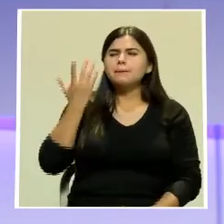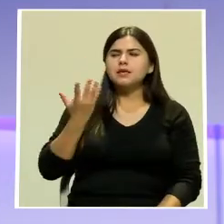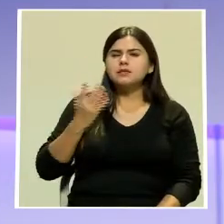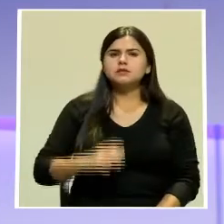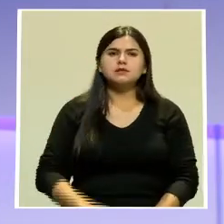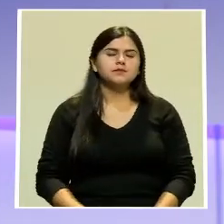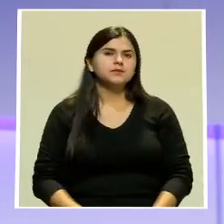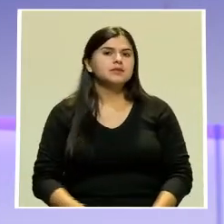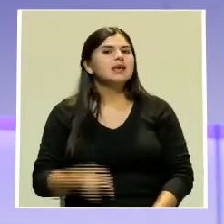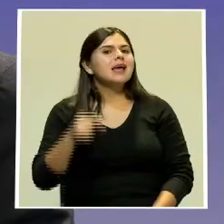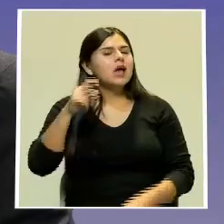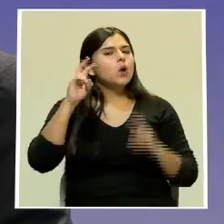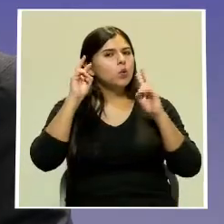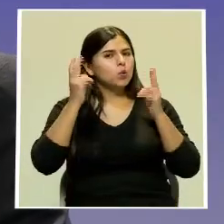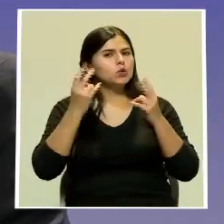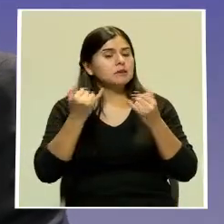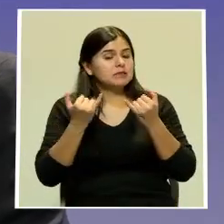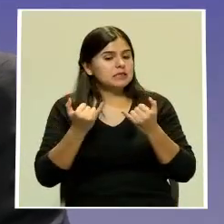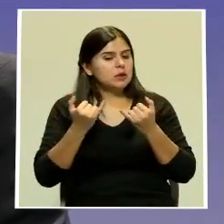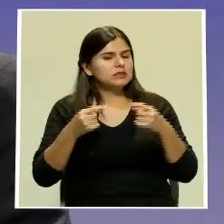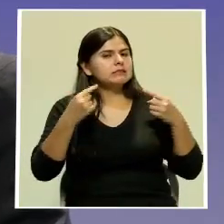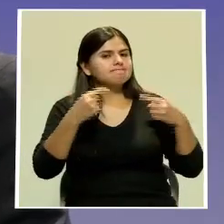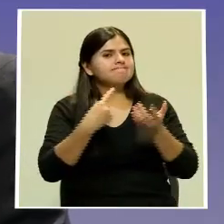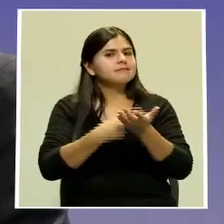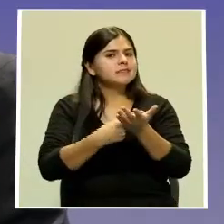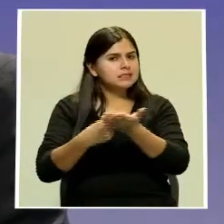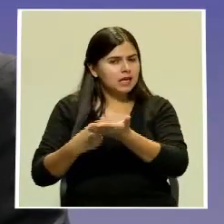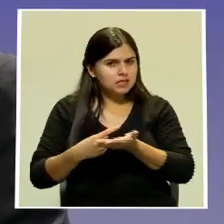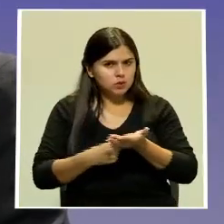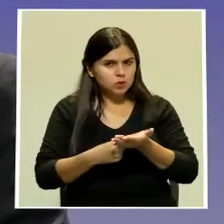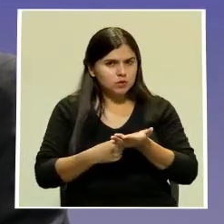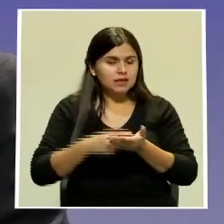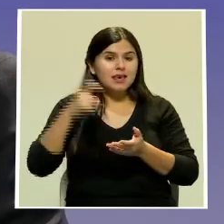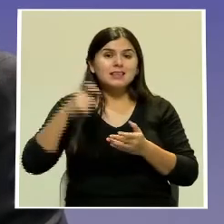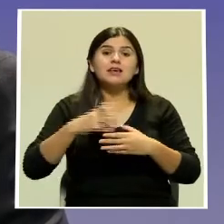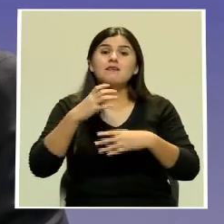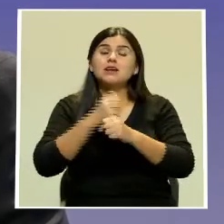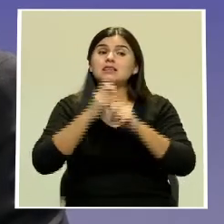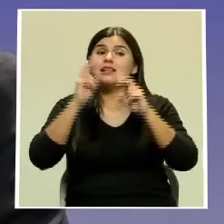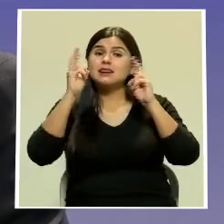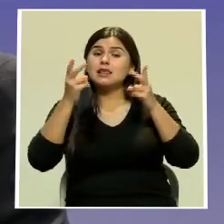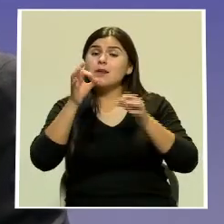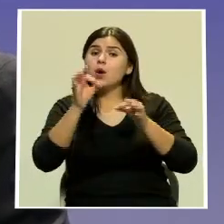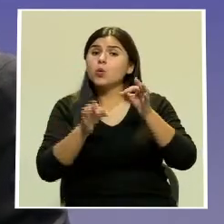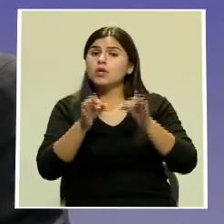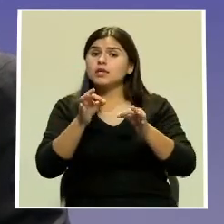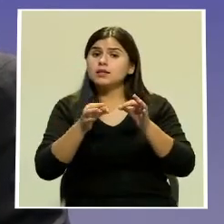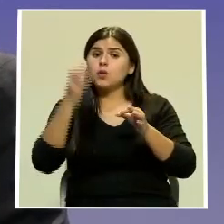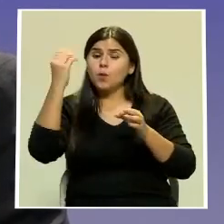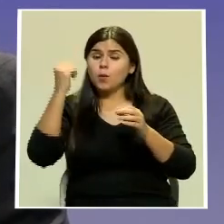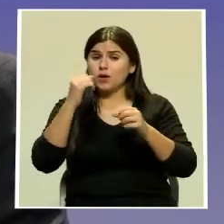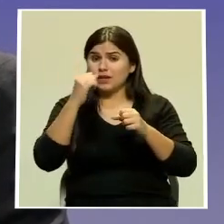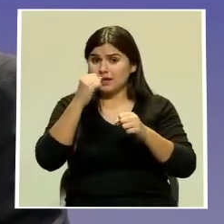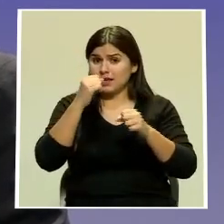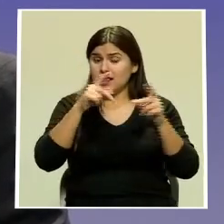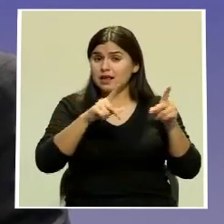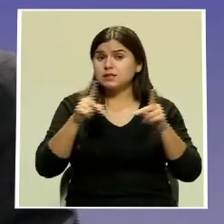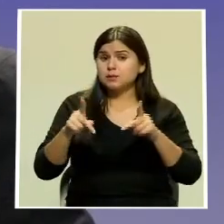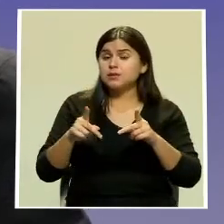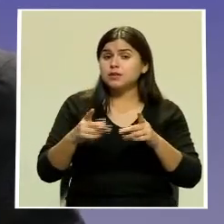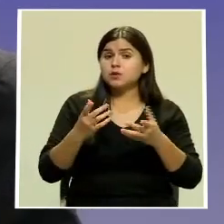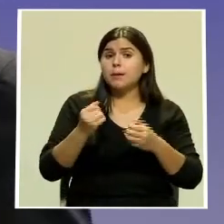que se está discutiendo actualmente. Se debe revisar el tema jurídico, porque las personas empleadas públicas, pues de alguna